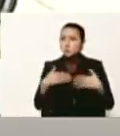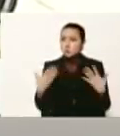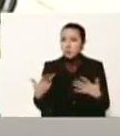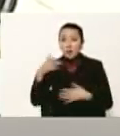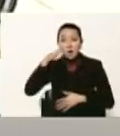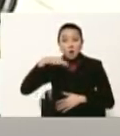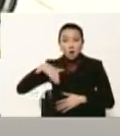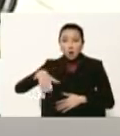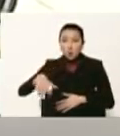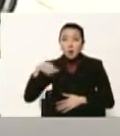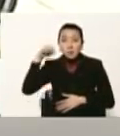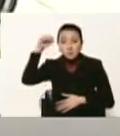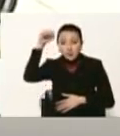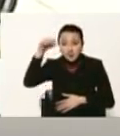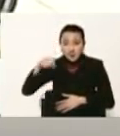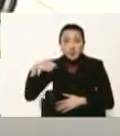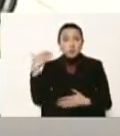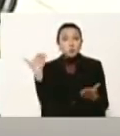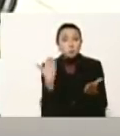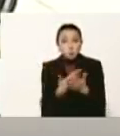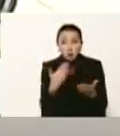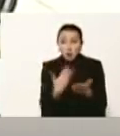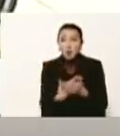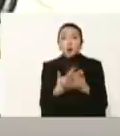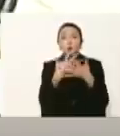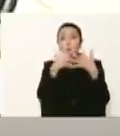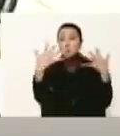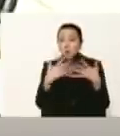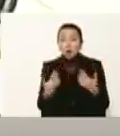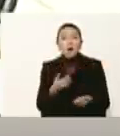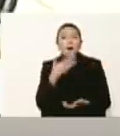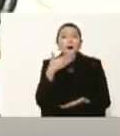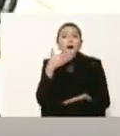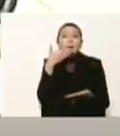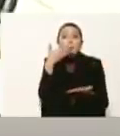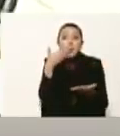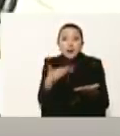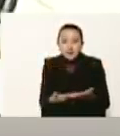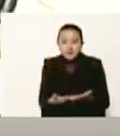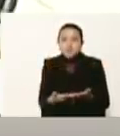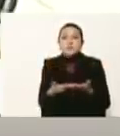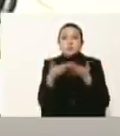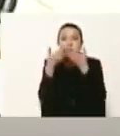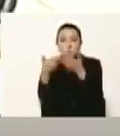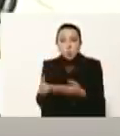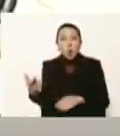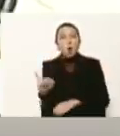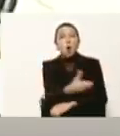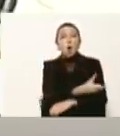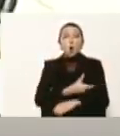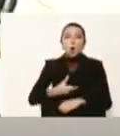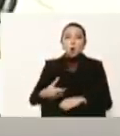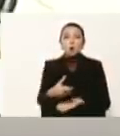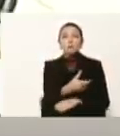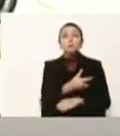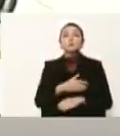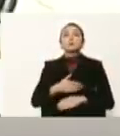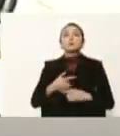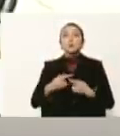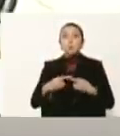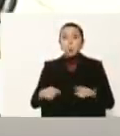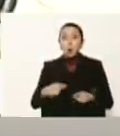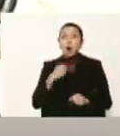pueblo, hay videos, hay testimonios de que están agradecidos al gobierno, agradeciendo al gobierno por